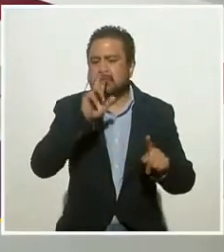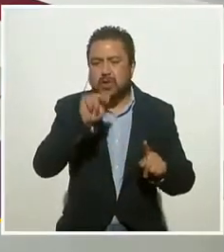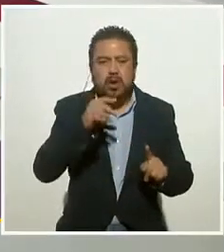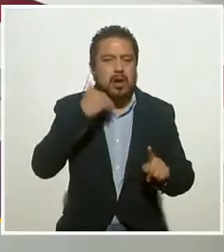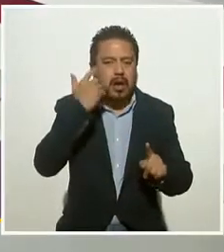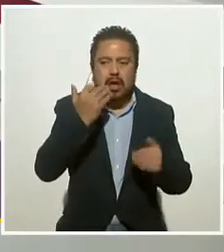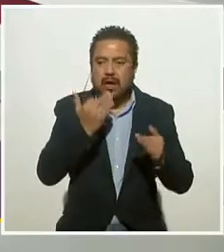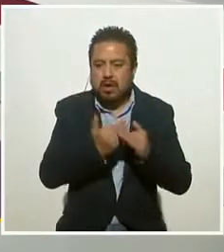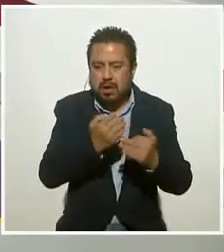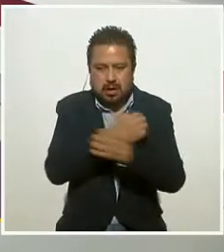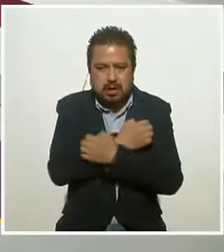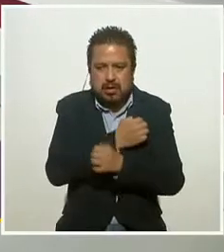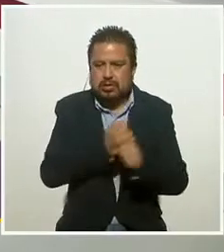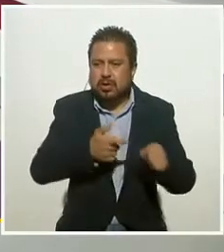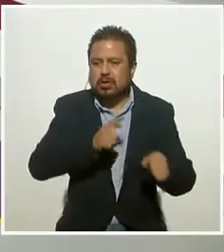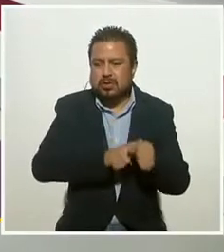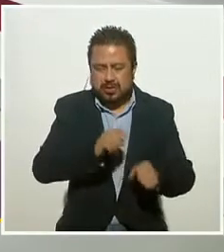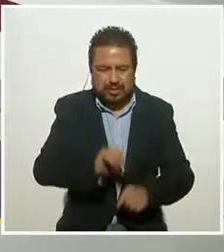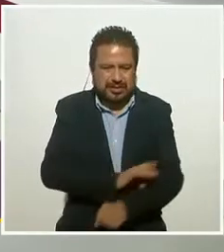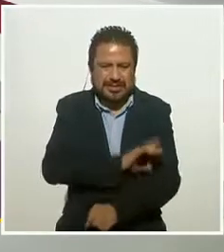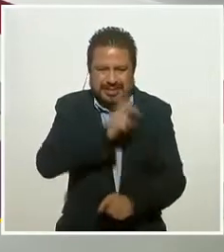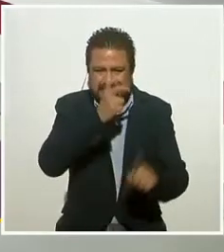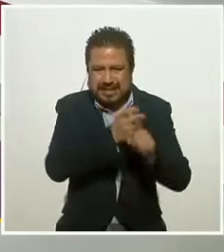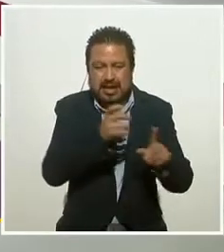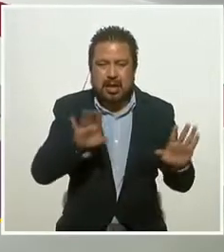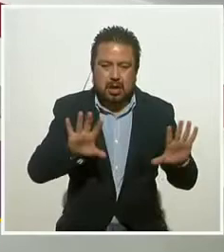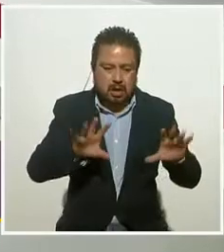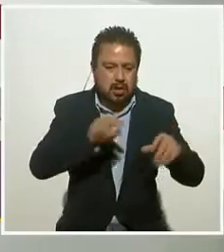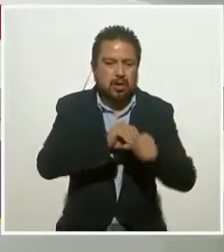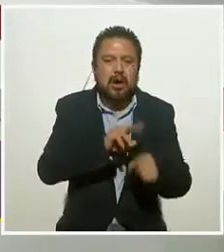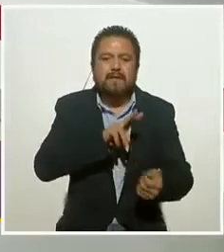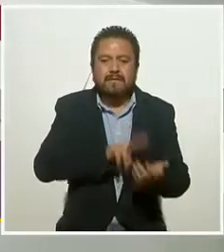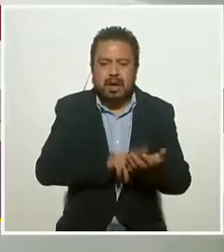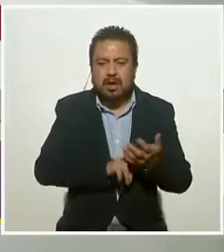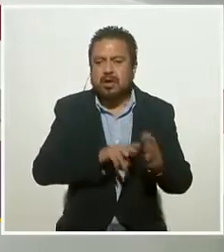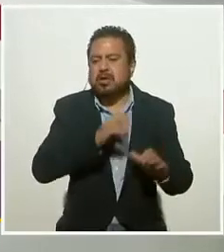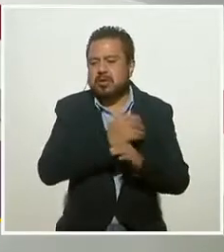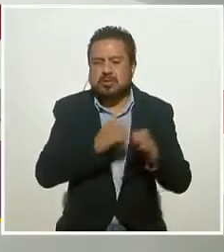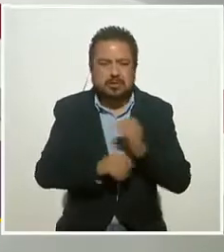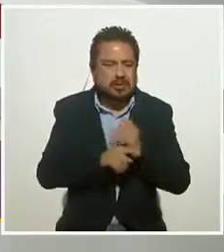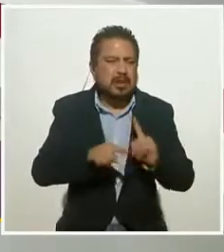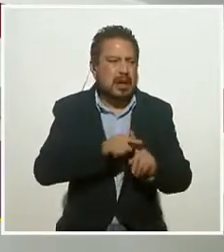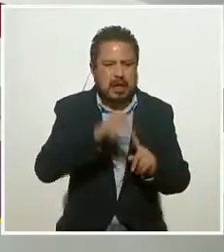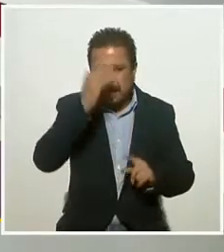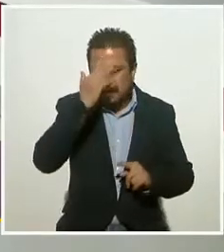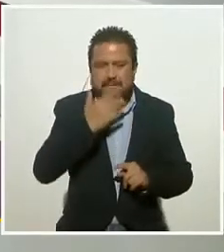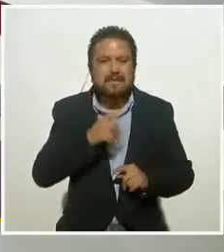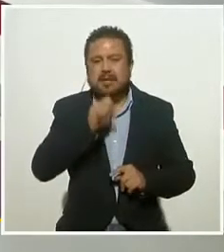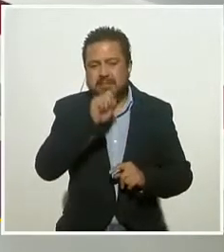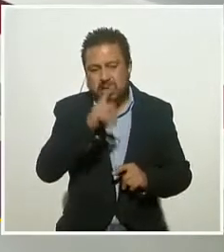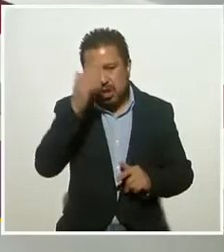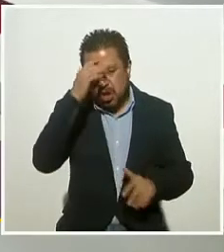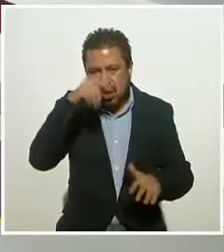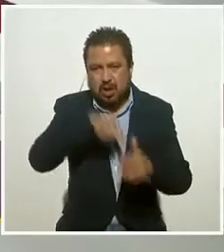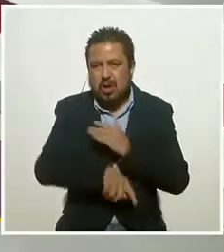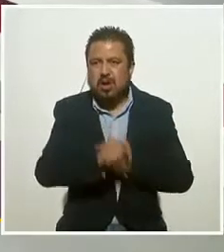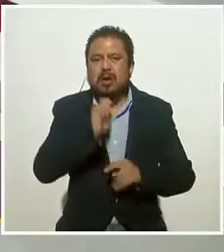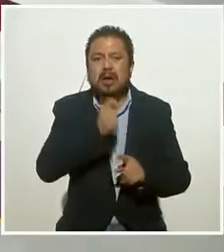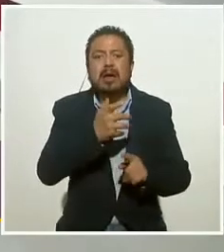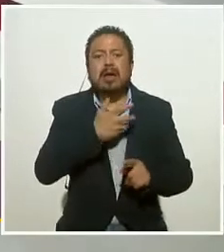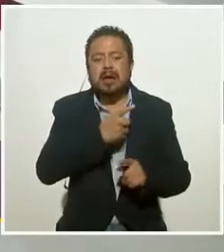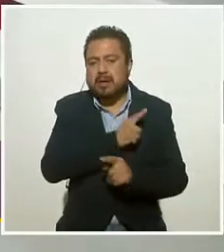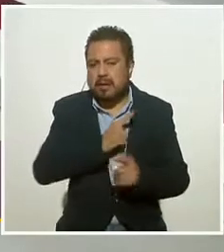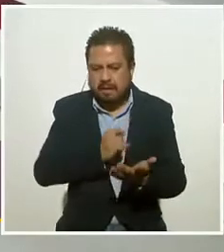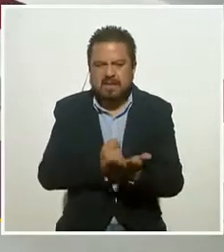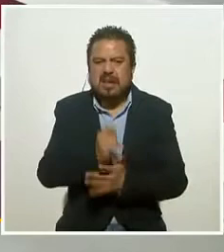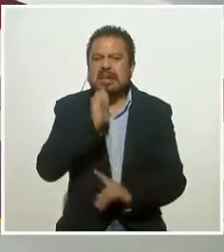en la educación socioemocional, ¿verdad? Entonces, como se incluyen valores, actitudes, habilidades y, por supuesto, conocimientos, tenemos que poder